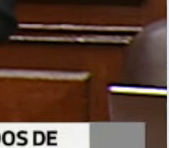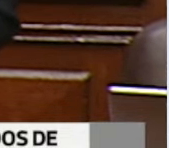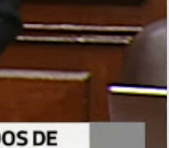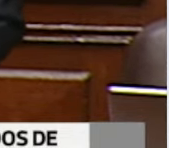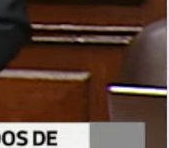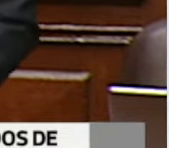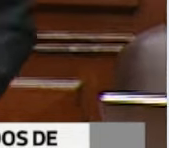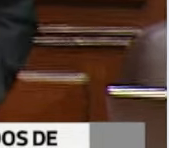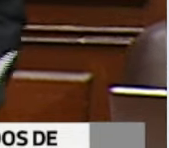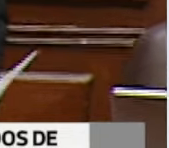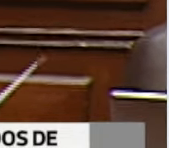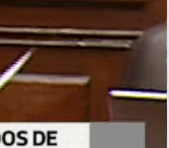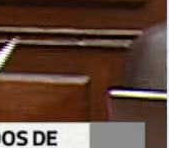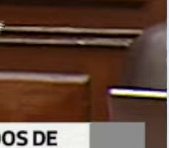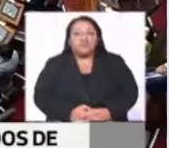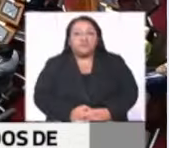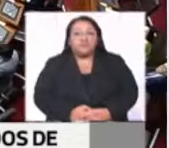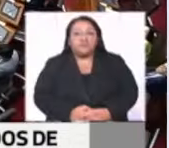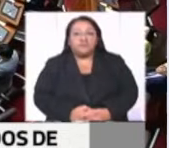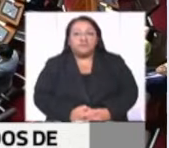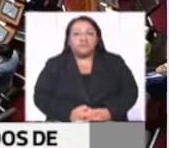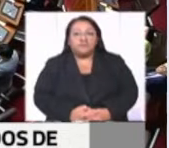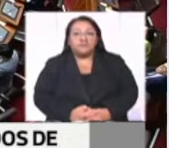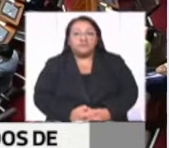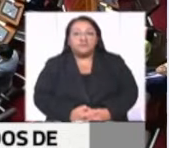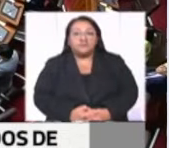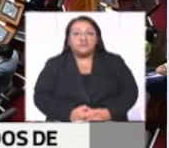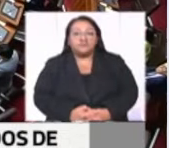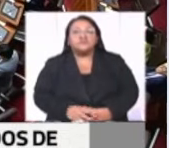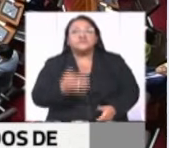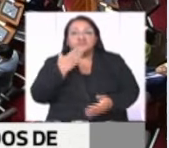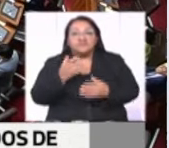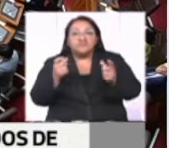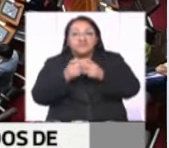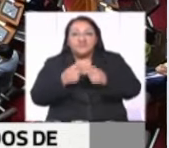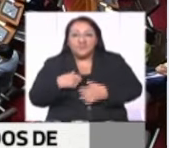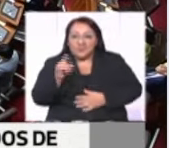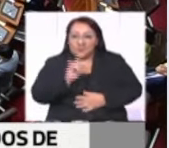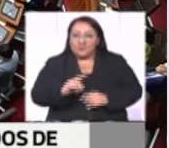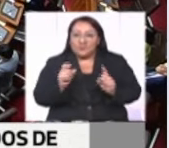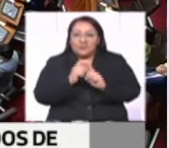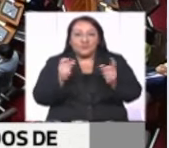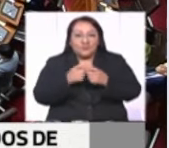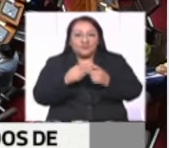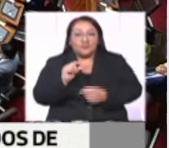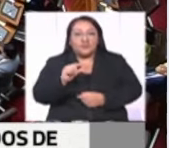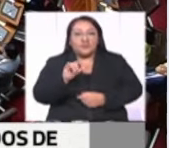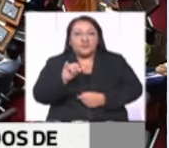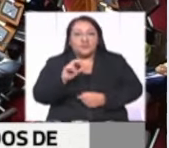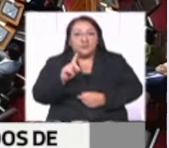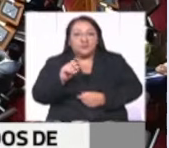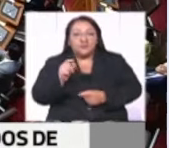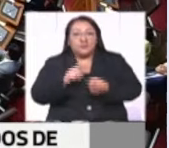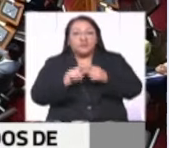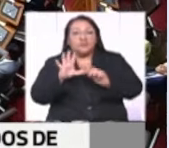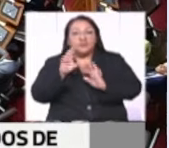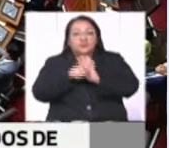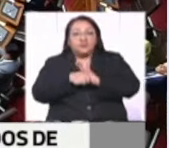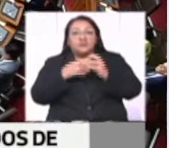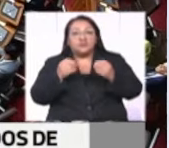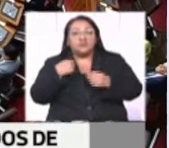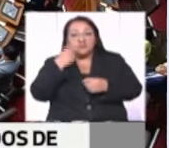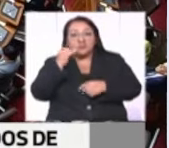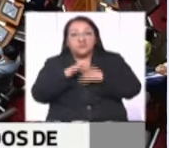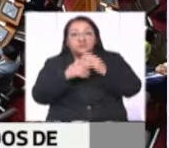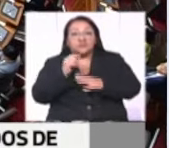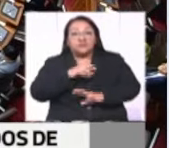devolvérselo. Muchas gracias. Gracias, congresista. Tiene el uso de la palabra el congresista Guido Bellido, hasta por 5 minutos, como autor de